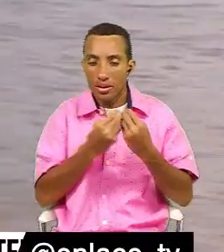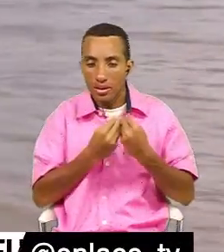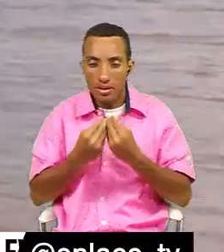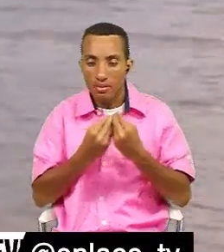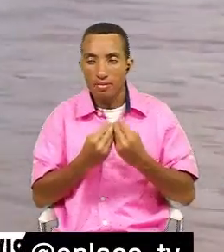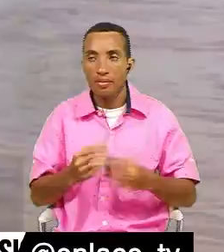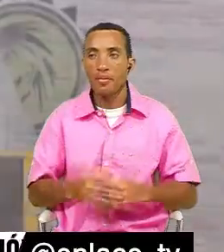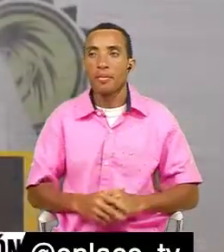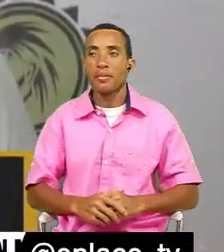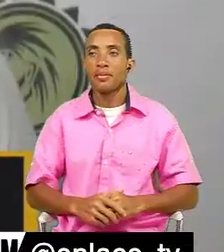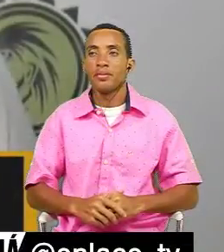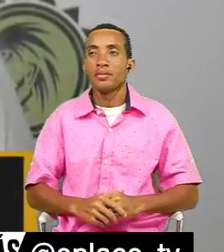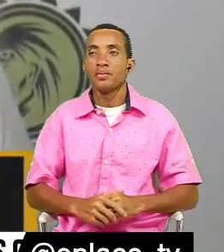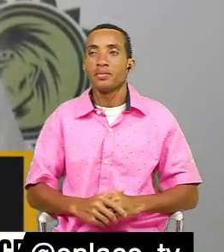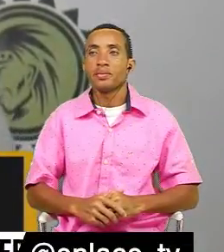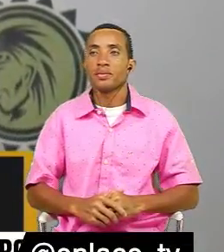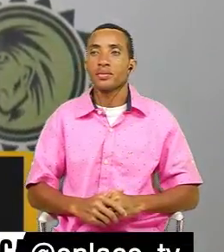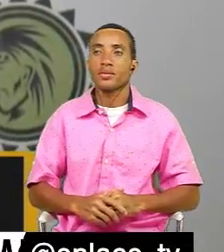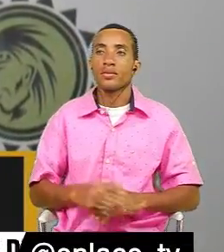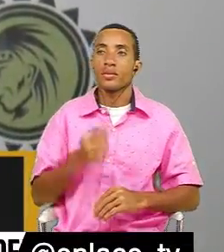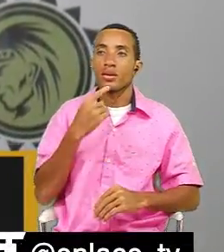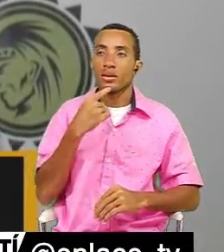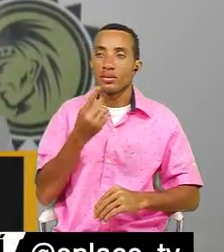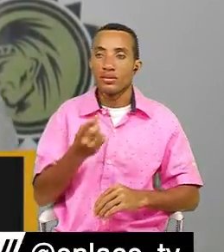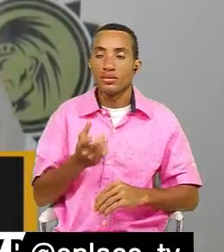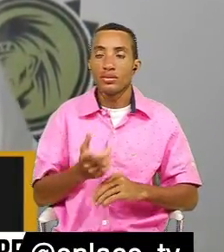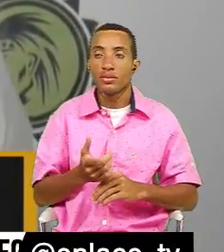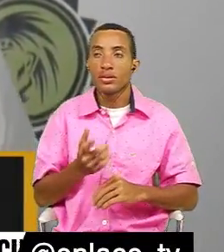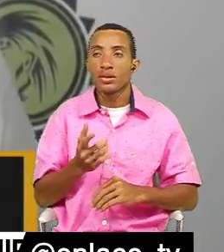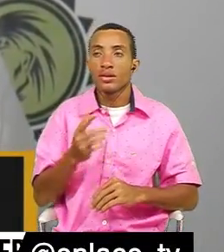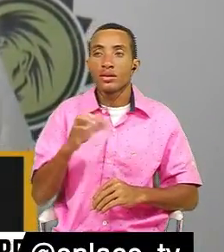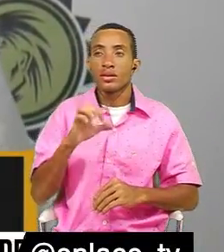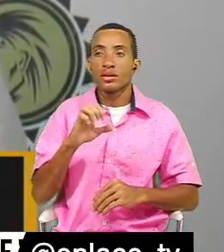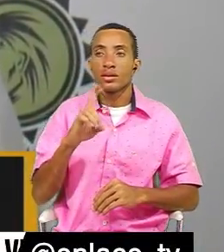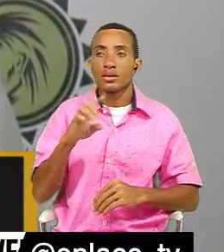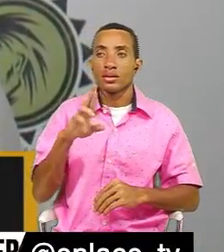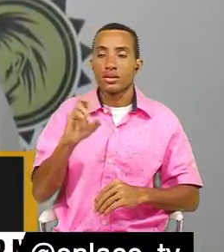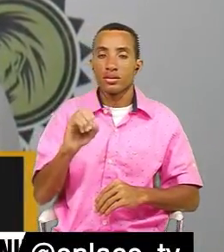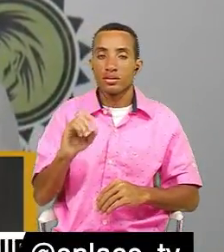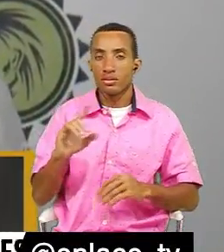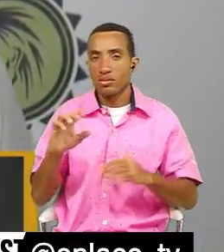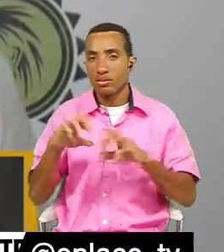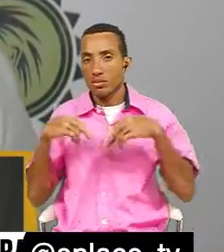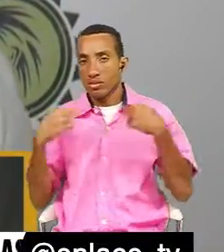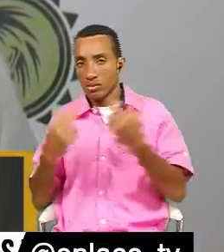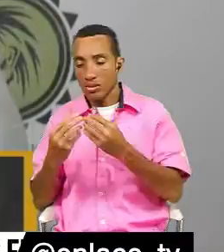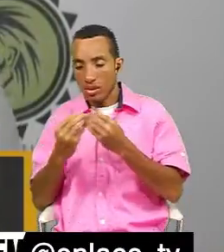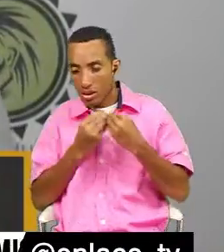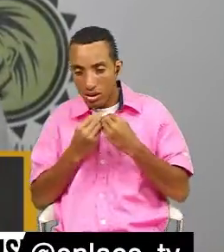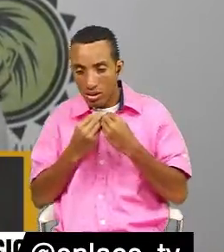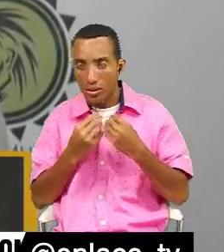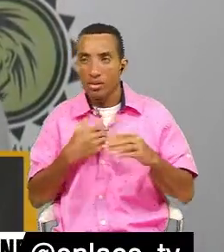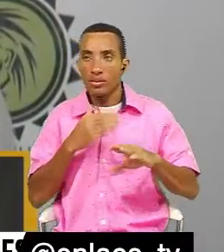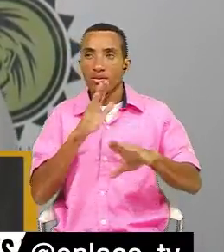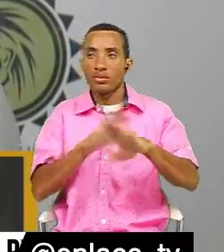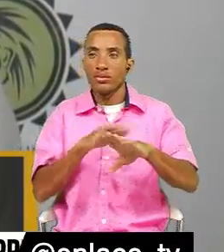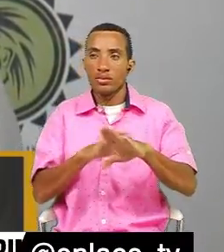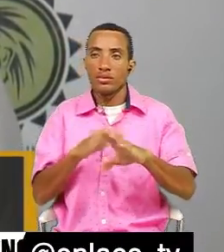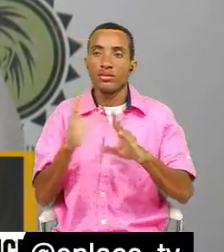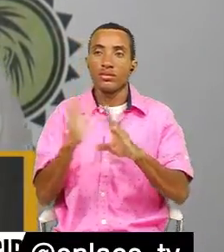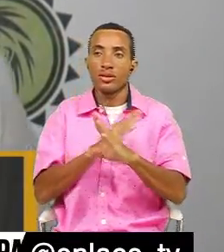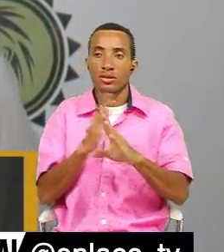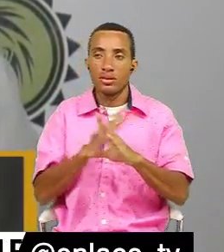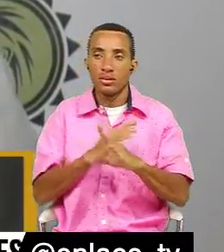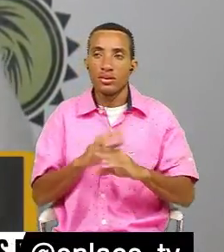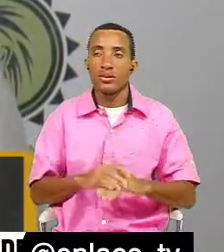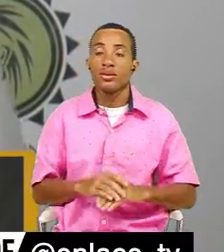Correa. Como usted lo ha dicho, Pedro, en la plenaria manifesté esta problemática y le pedí